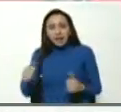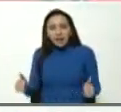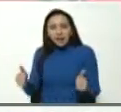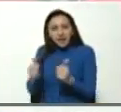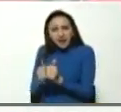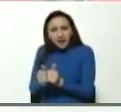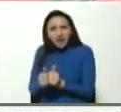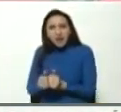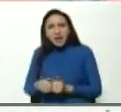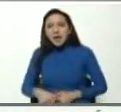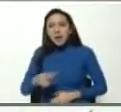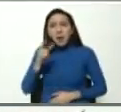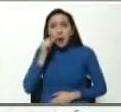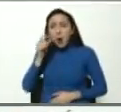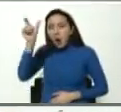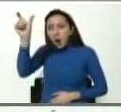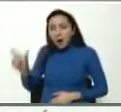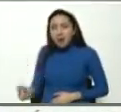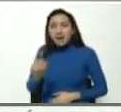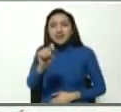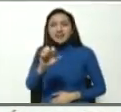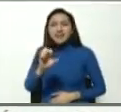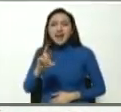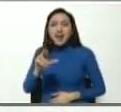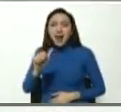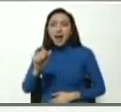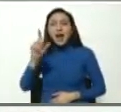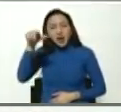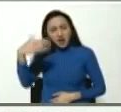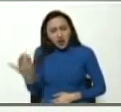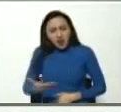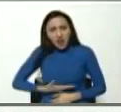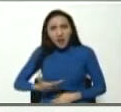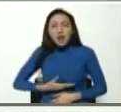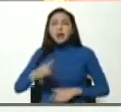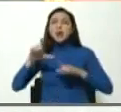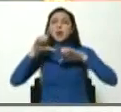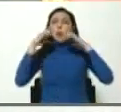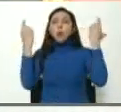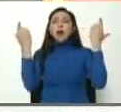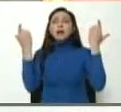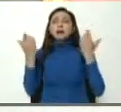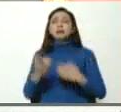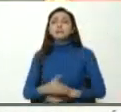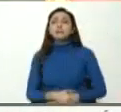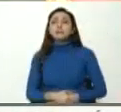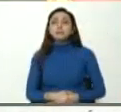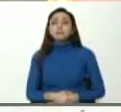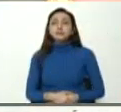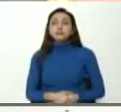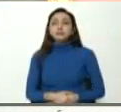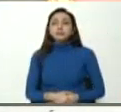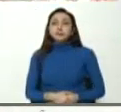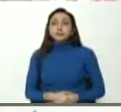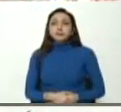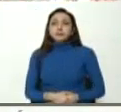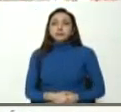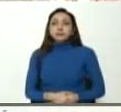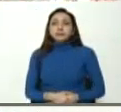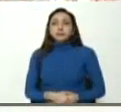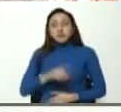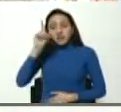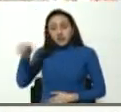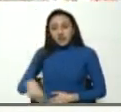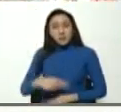alejandro terán el alcalde del municipio vargas de la guaira y nuestro